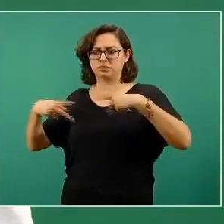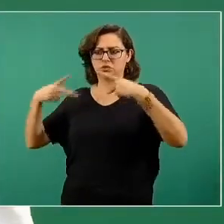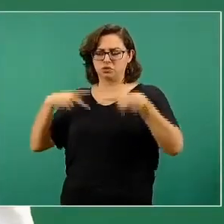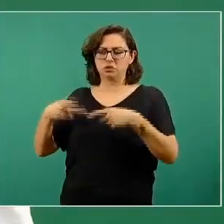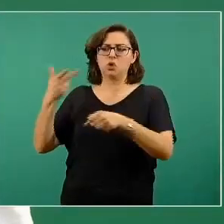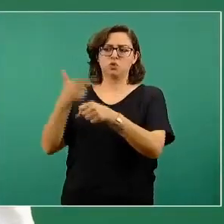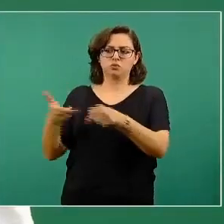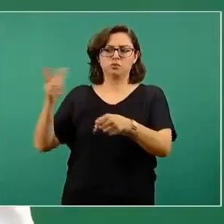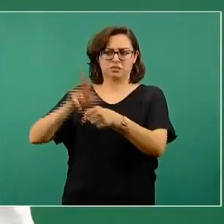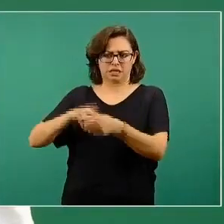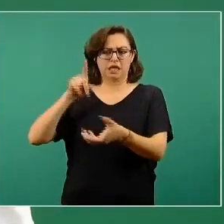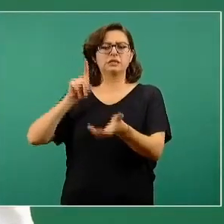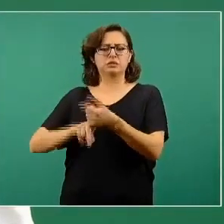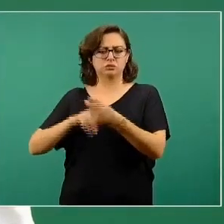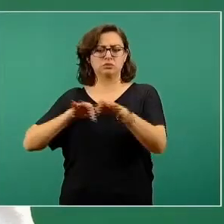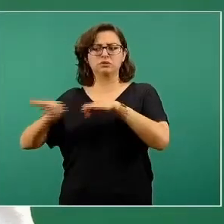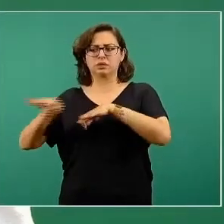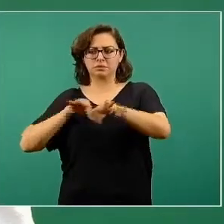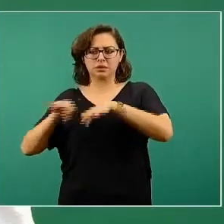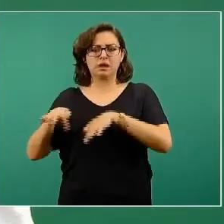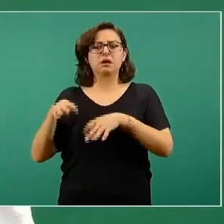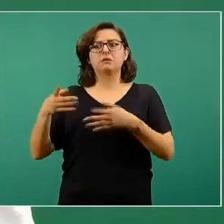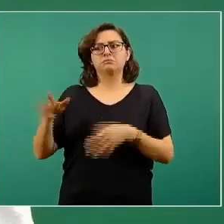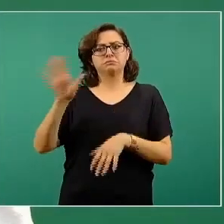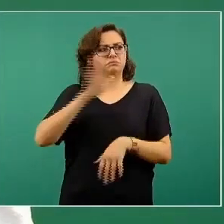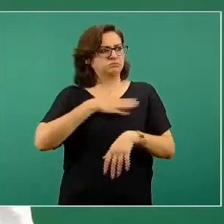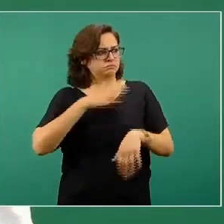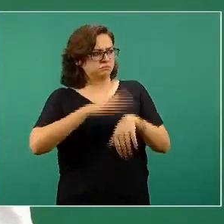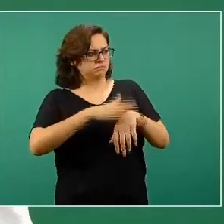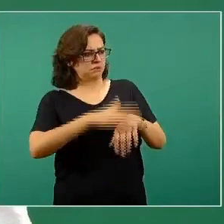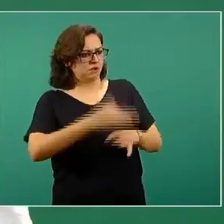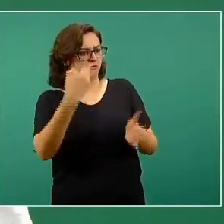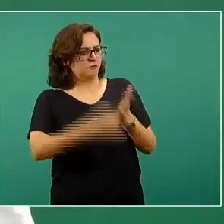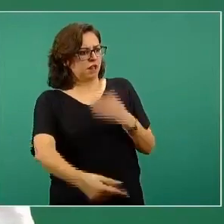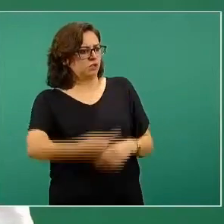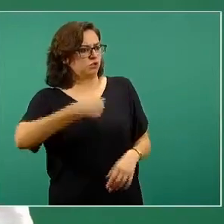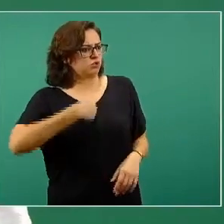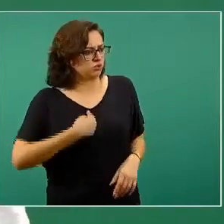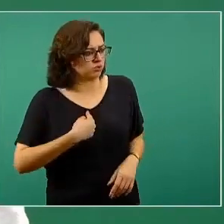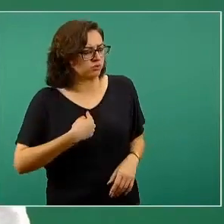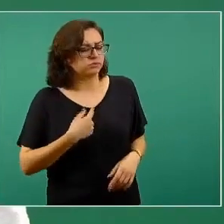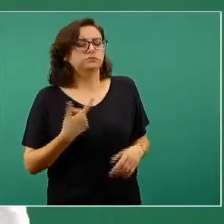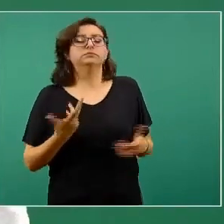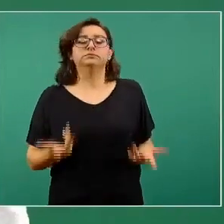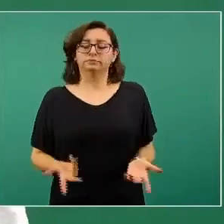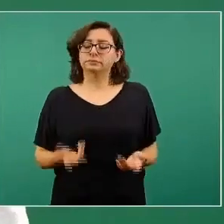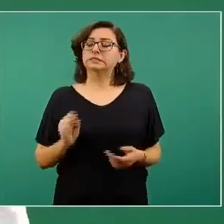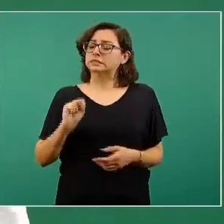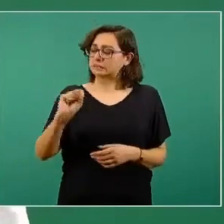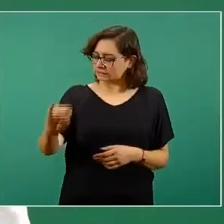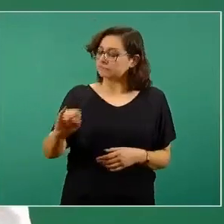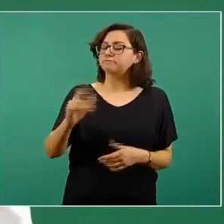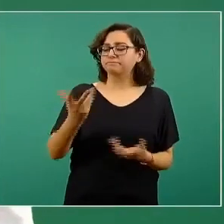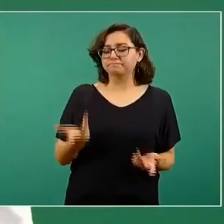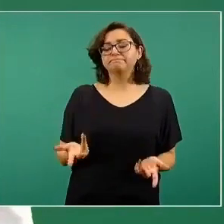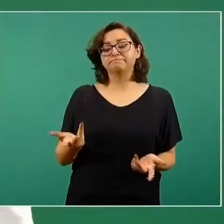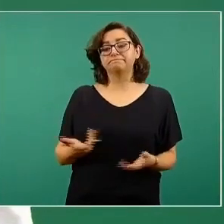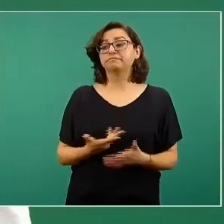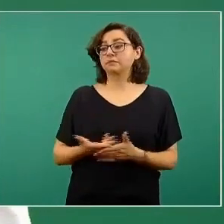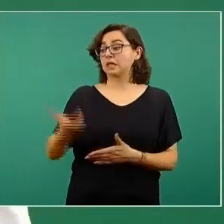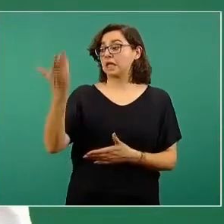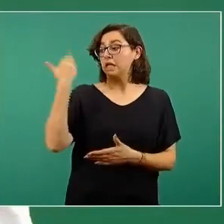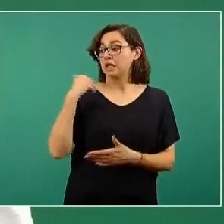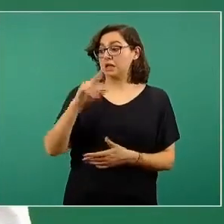salud, orientando a la idea de que se vacunen a médicas y médicos. En el propio Consejo Nacional de Salud, el viernes próximo